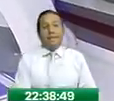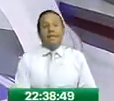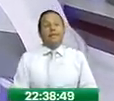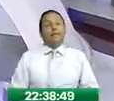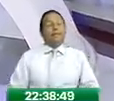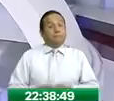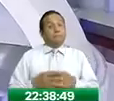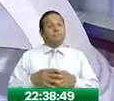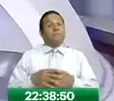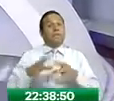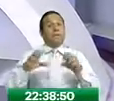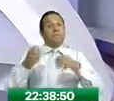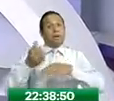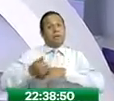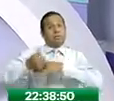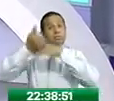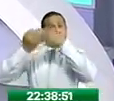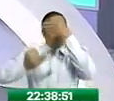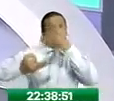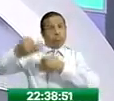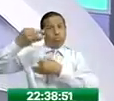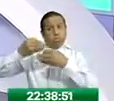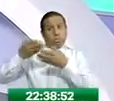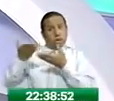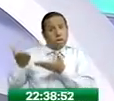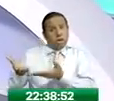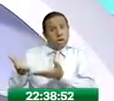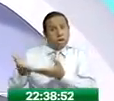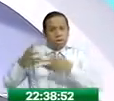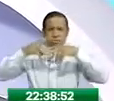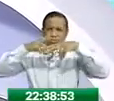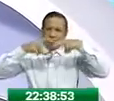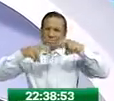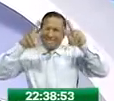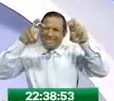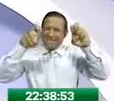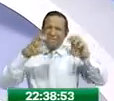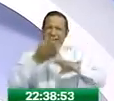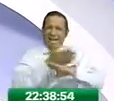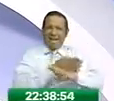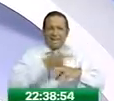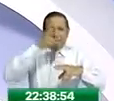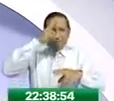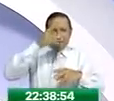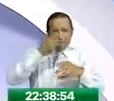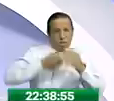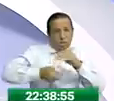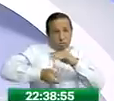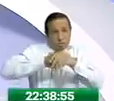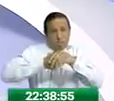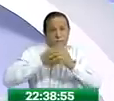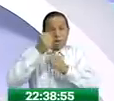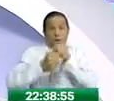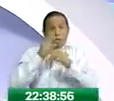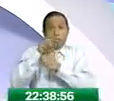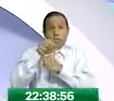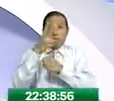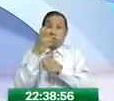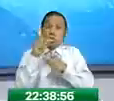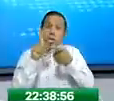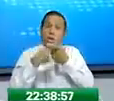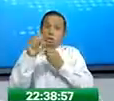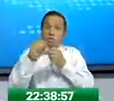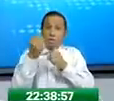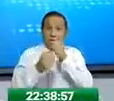el Tribunal de la Corte Nacional de Justicia, que lleva adelante el caso Sobornos 2012-2016, suspendió la audiencia de apelación. Mientras